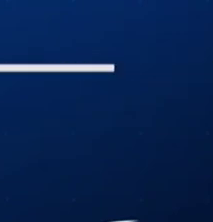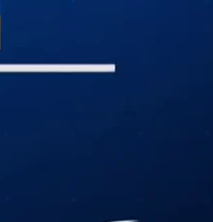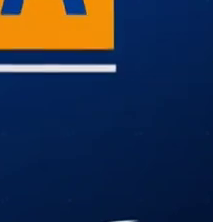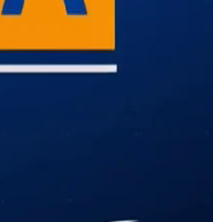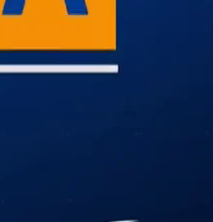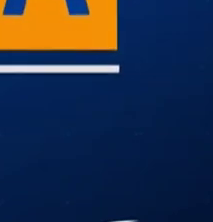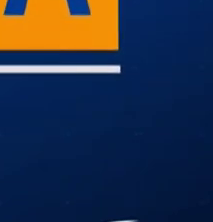Gracias.